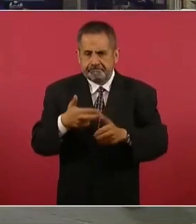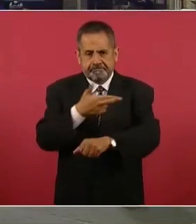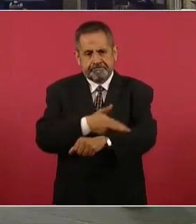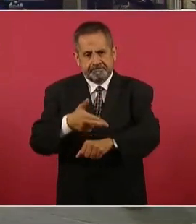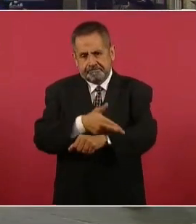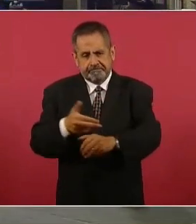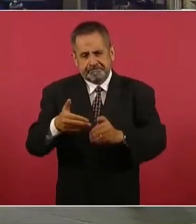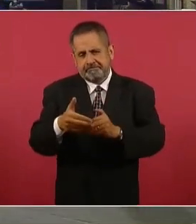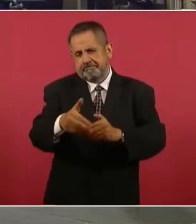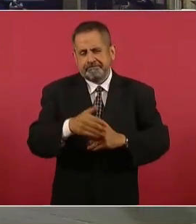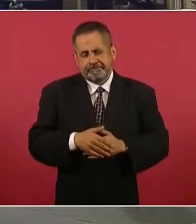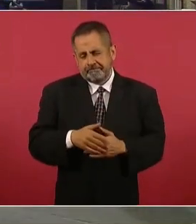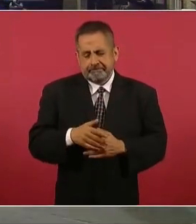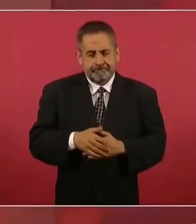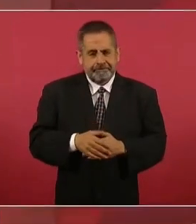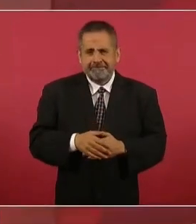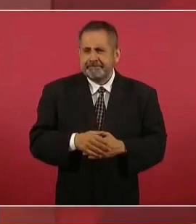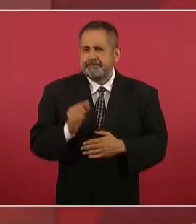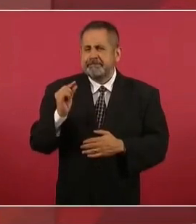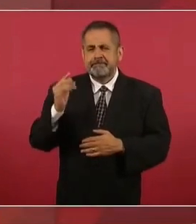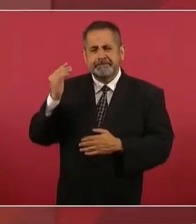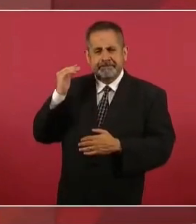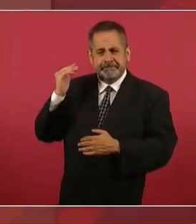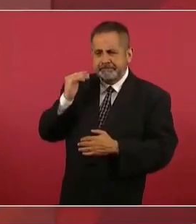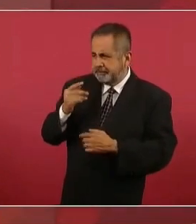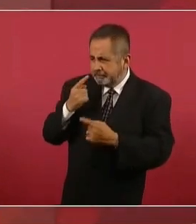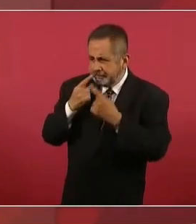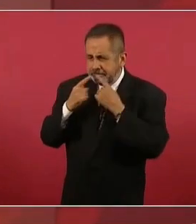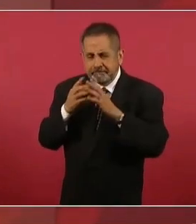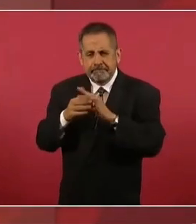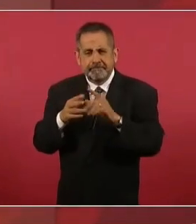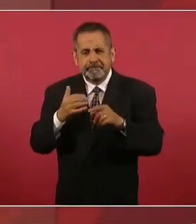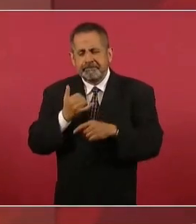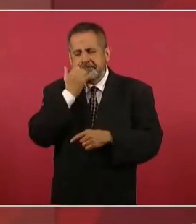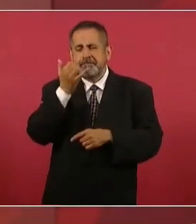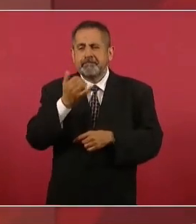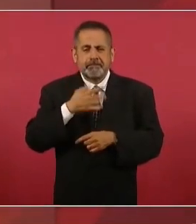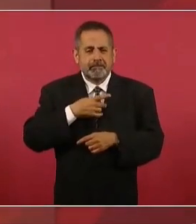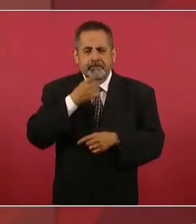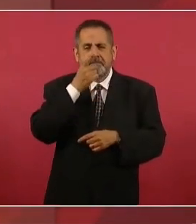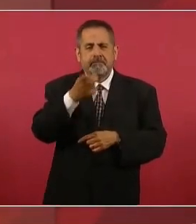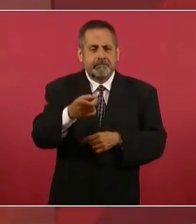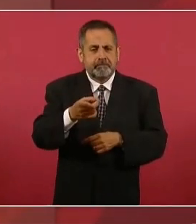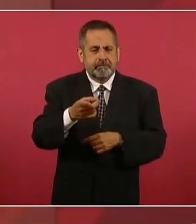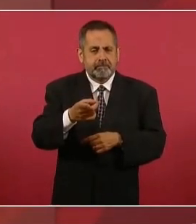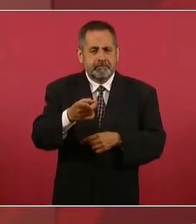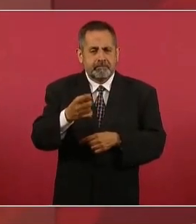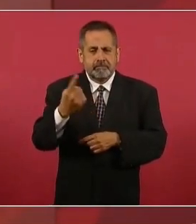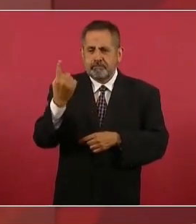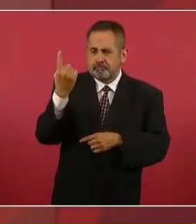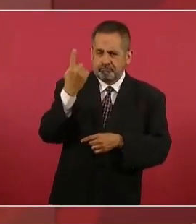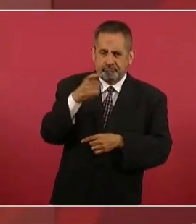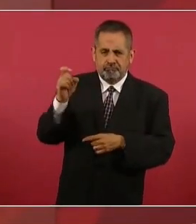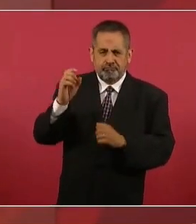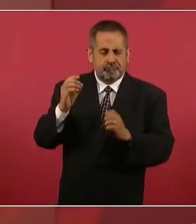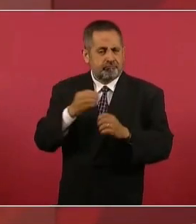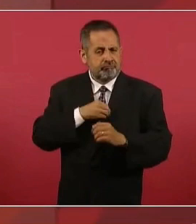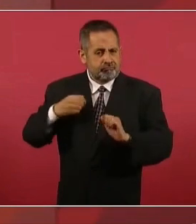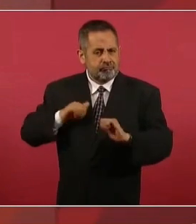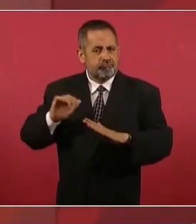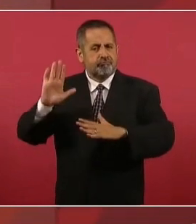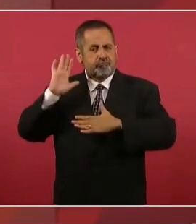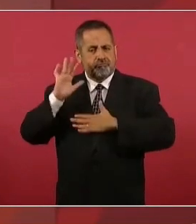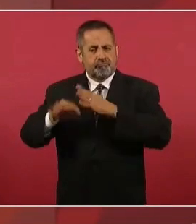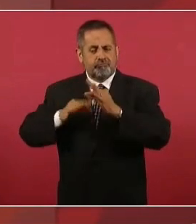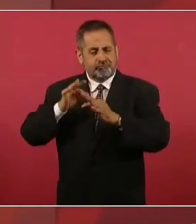Hace unos días yo me equivoqué y dije que de 100 compromisos que había hecho